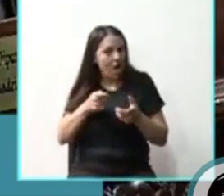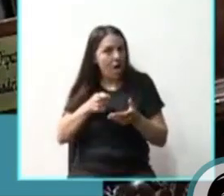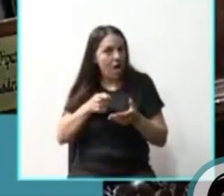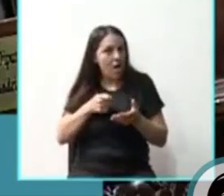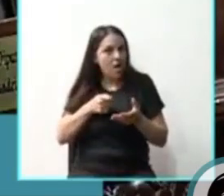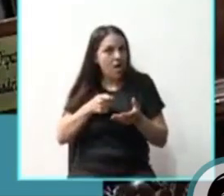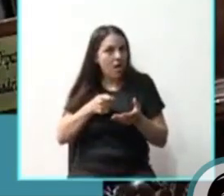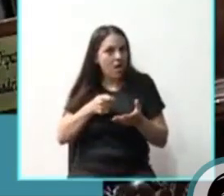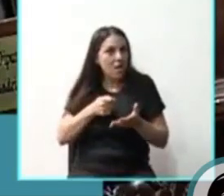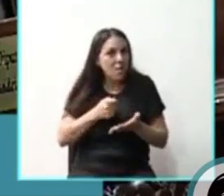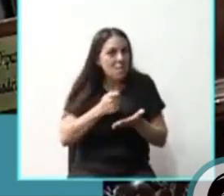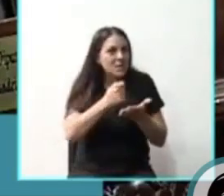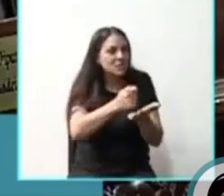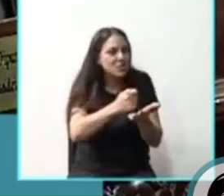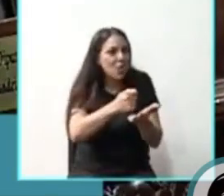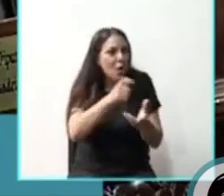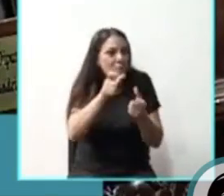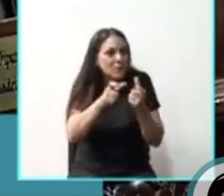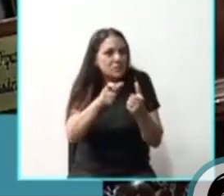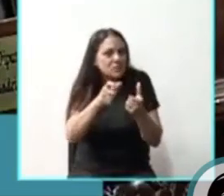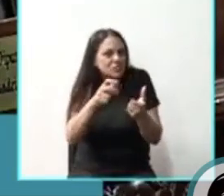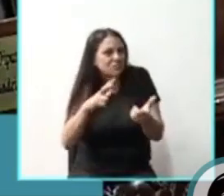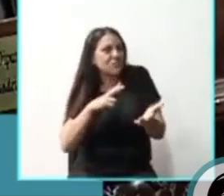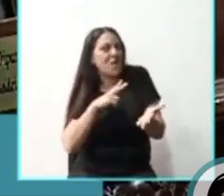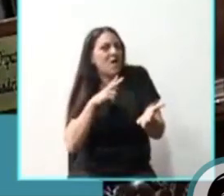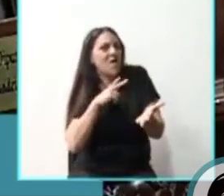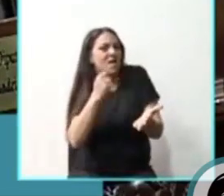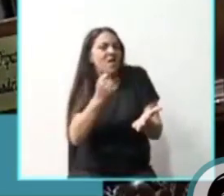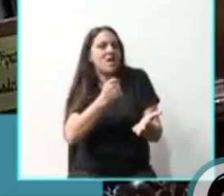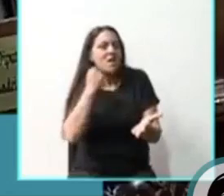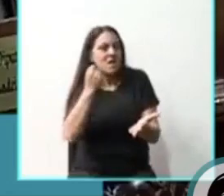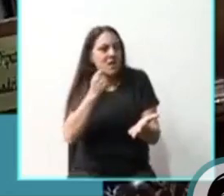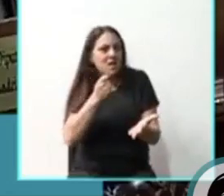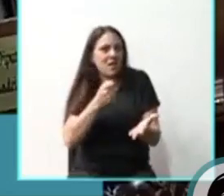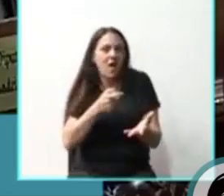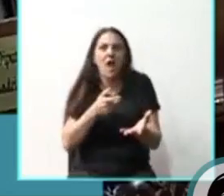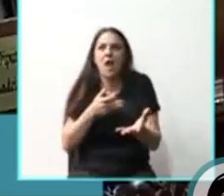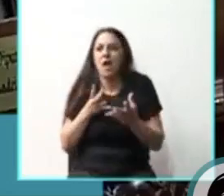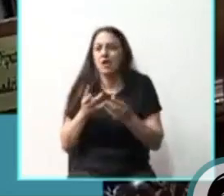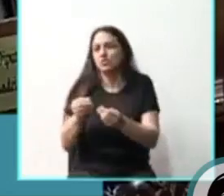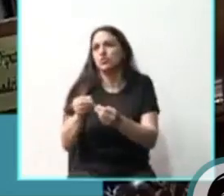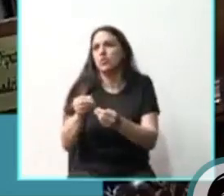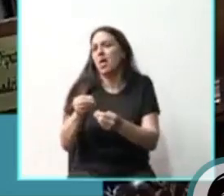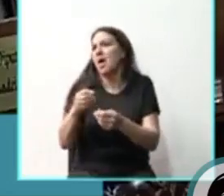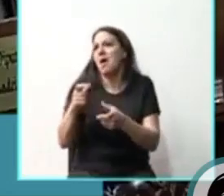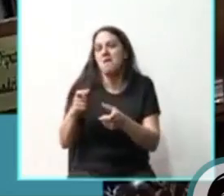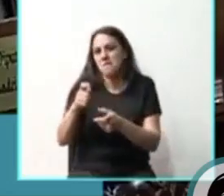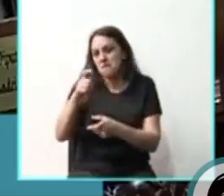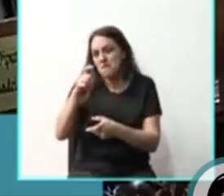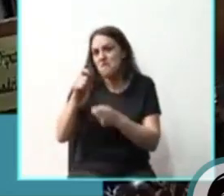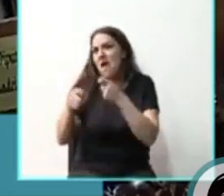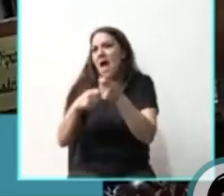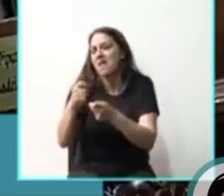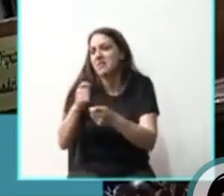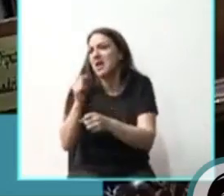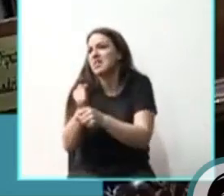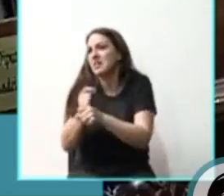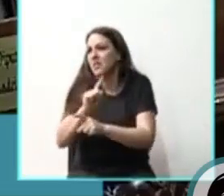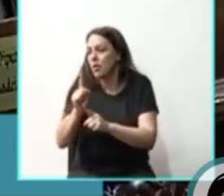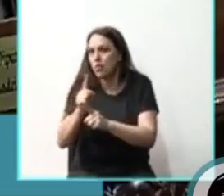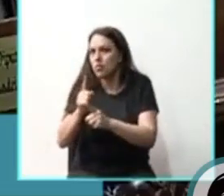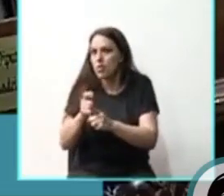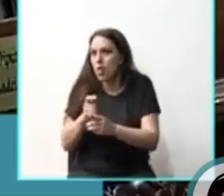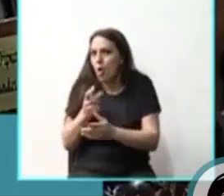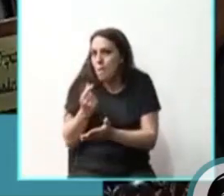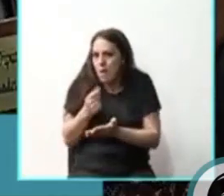grandes capitalistas no invierten en las fábricas no invierten en trabajo invierten en construcciones en viviendas